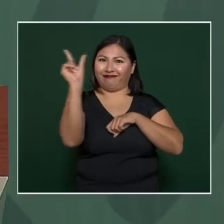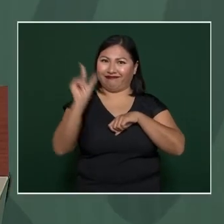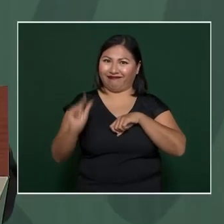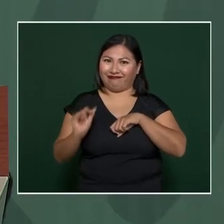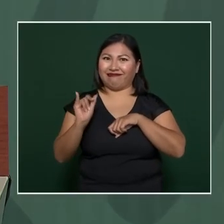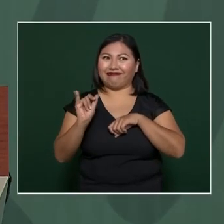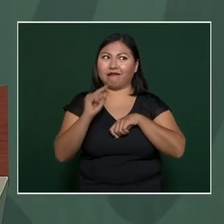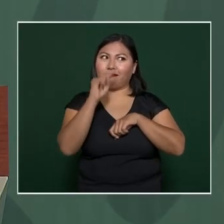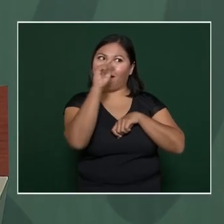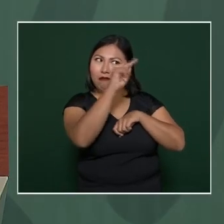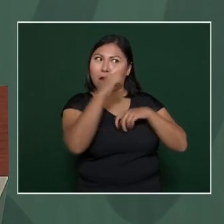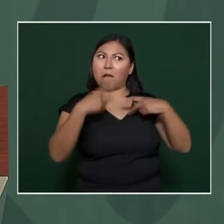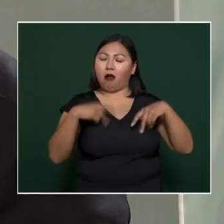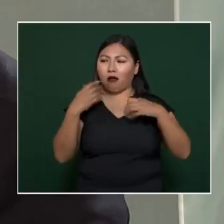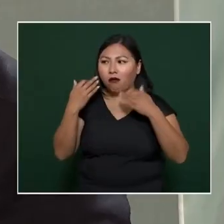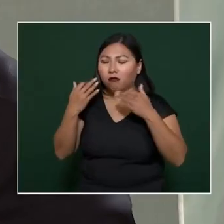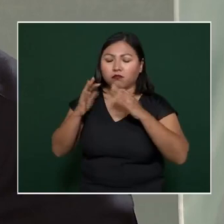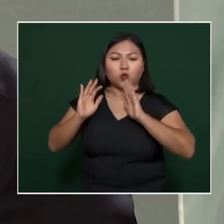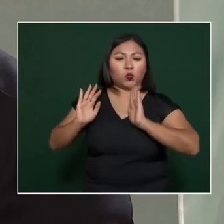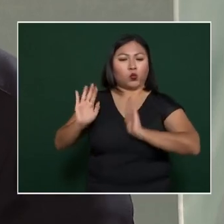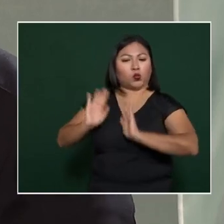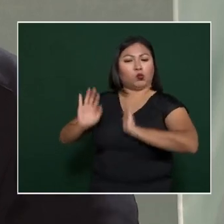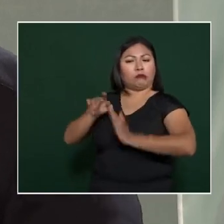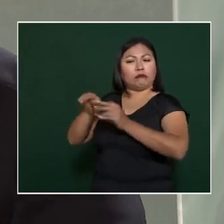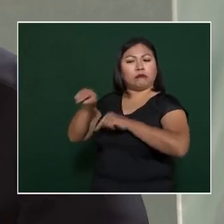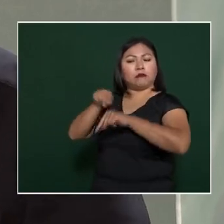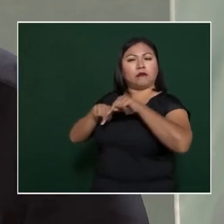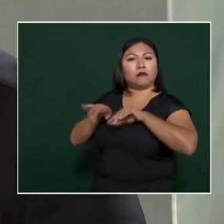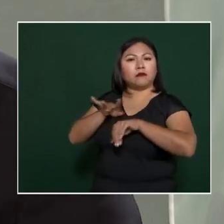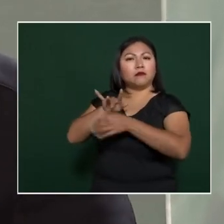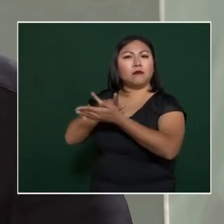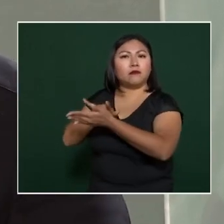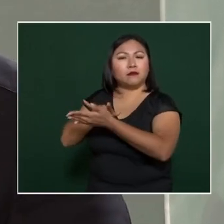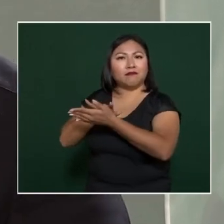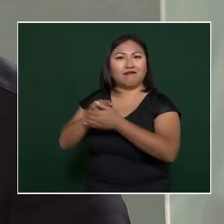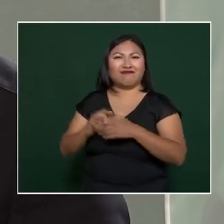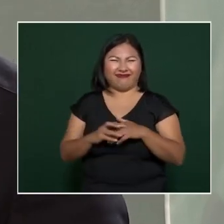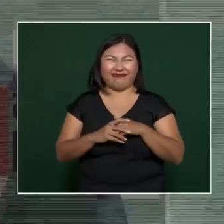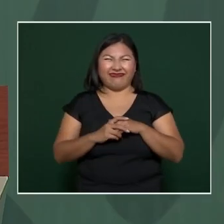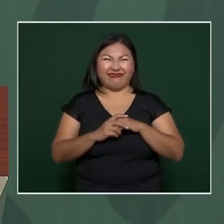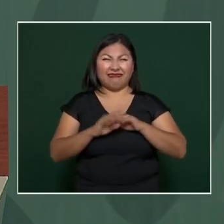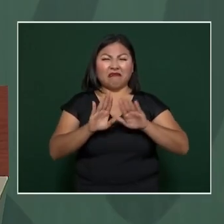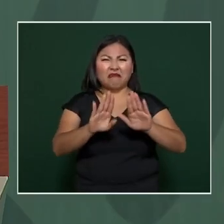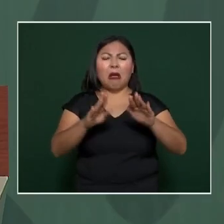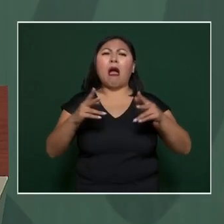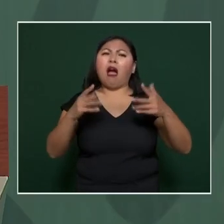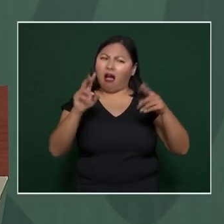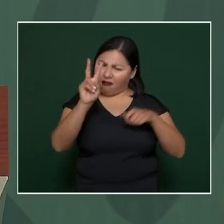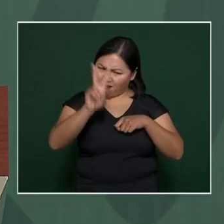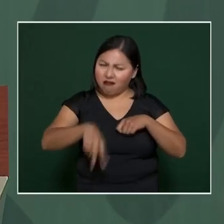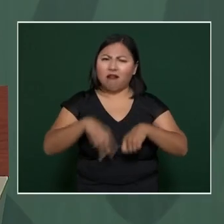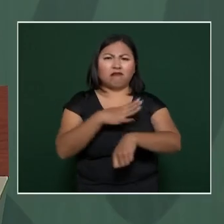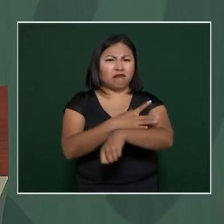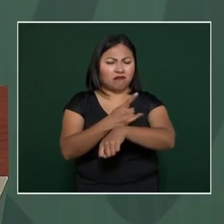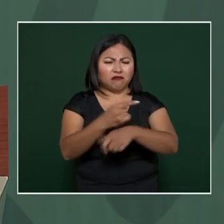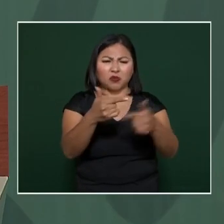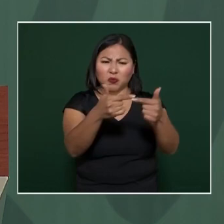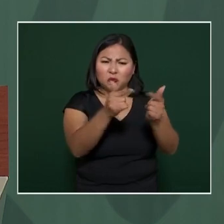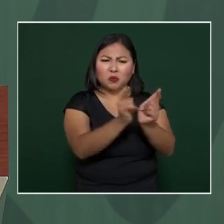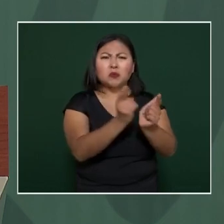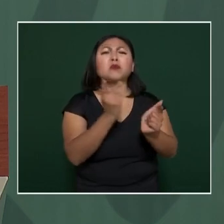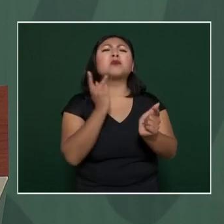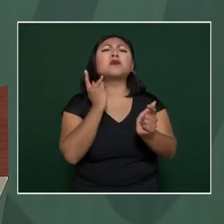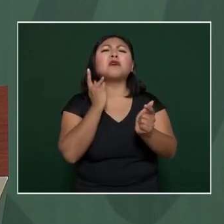tienen o sea hoy hay gente que no da confianza pues ya